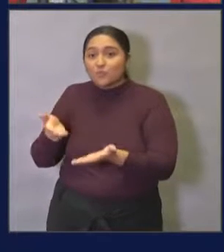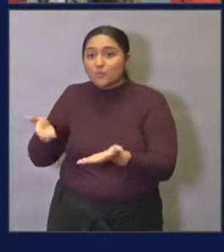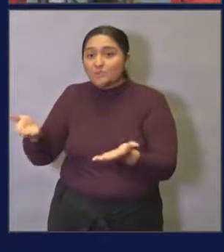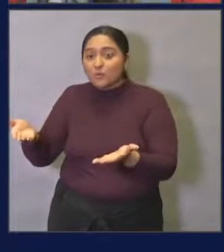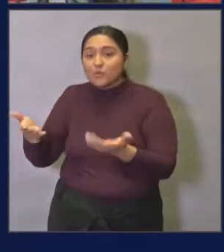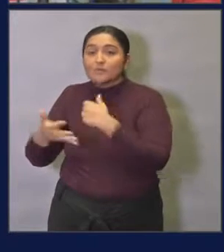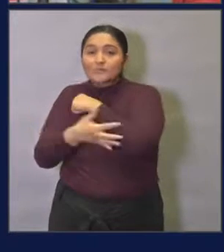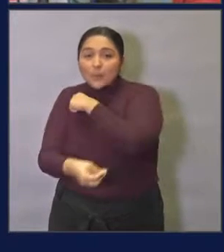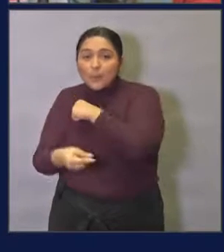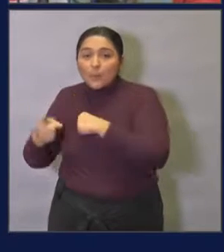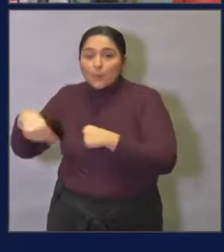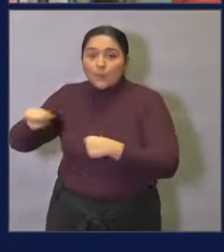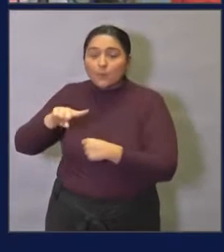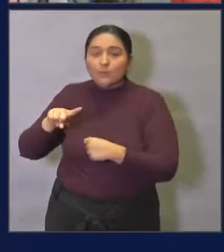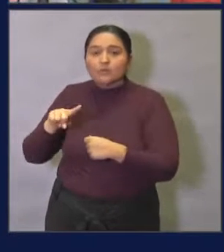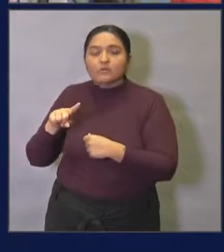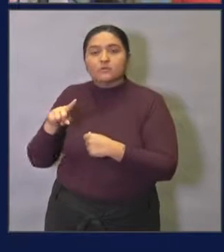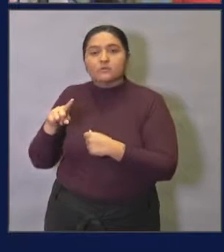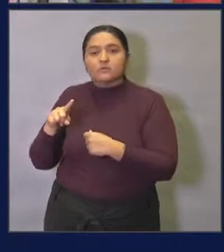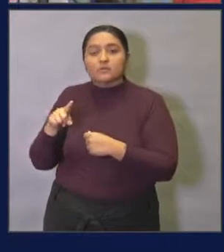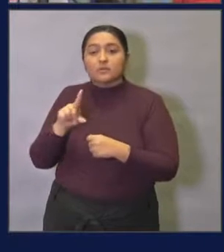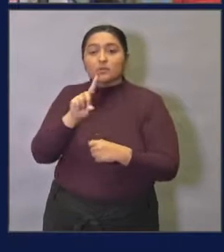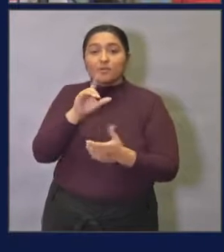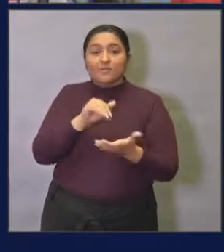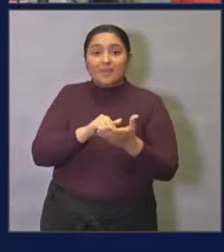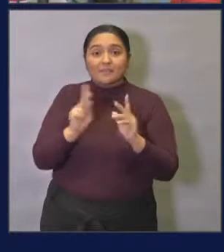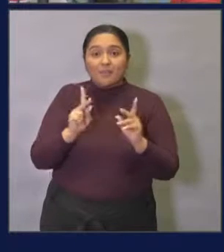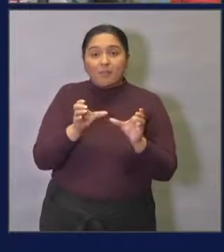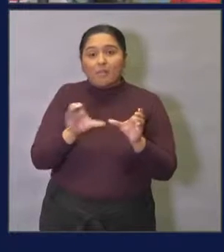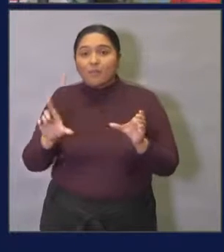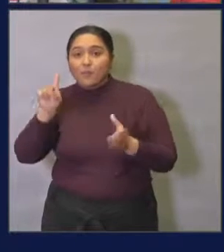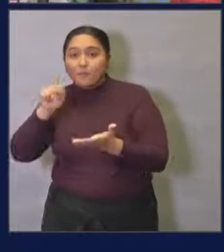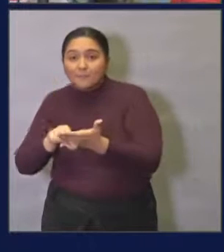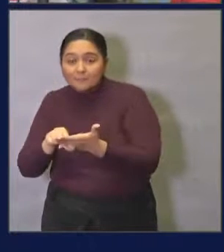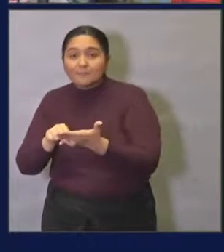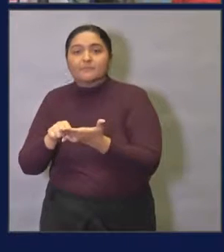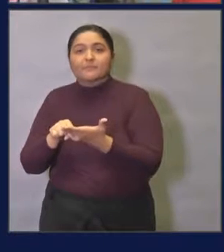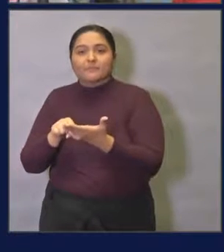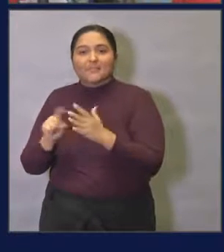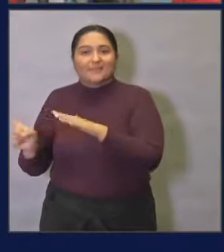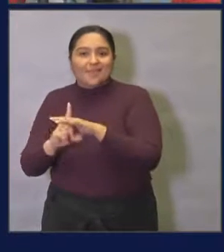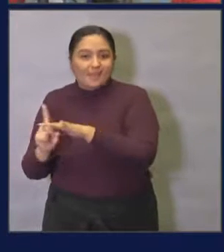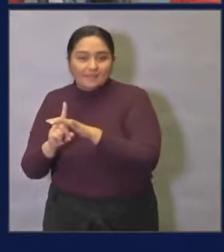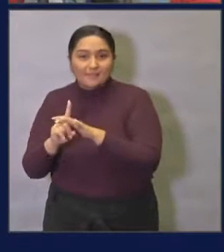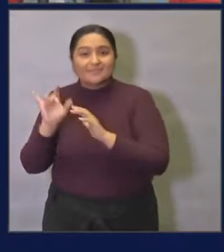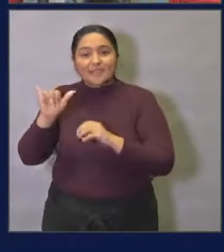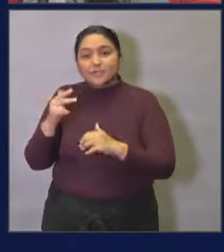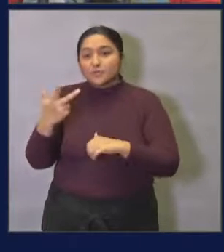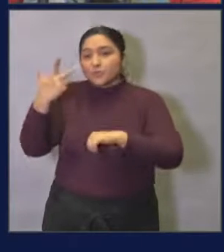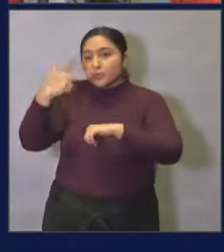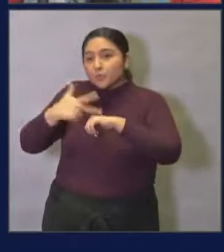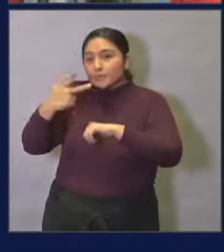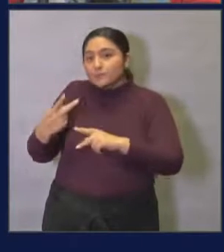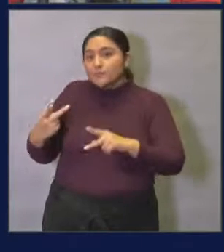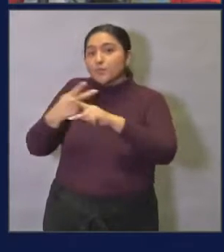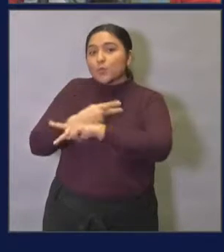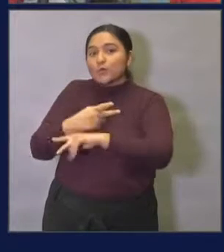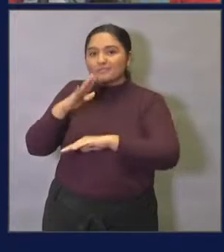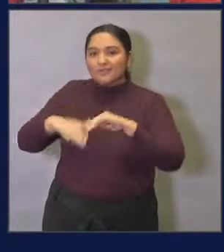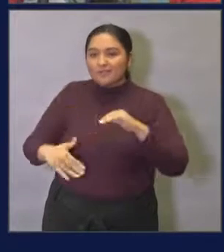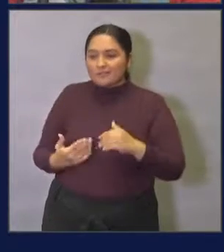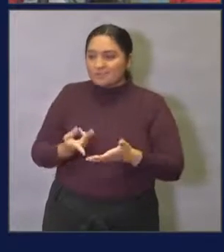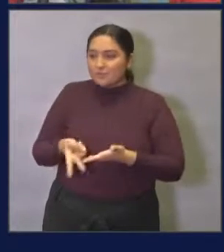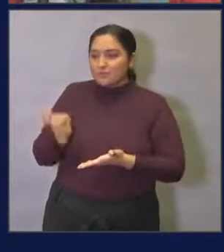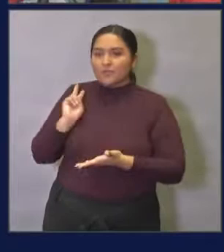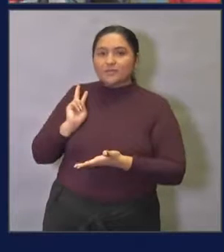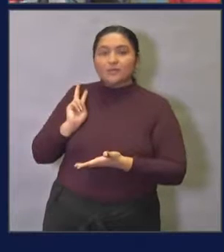de casos de casi 1,000 casos por cada 100,000 personas. Eso es el triple de lo que era hace solo 2 semanas.